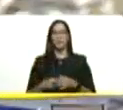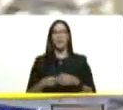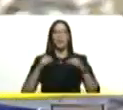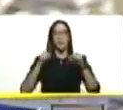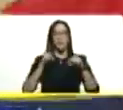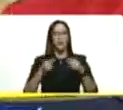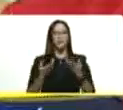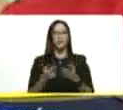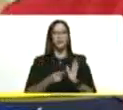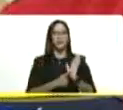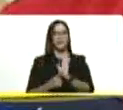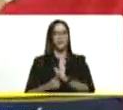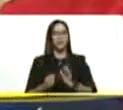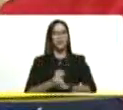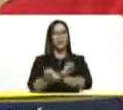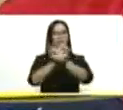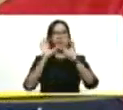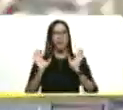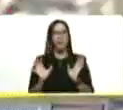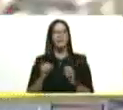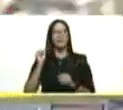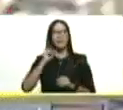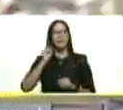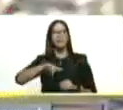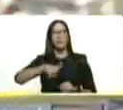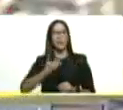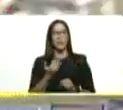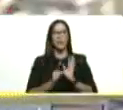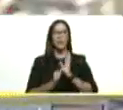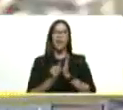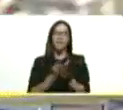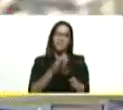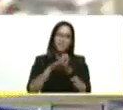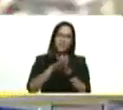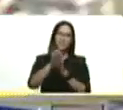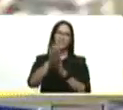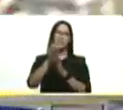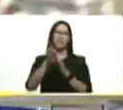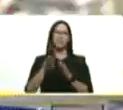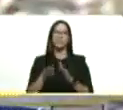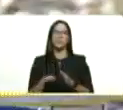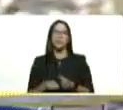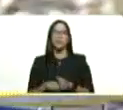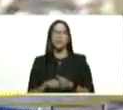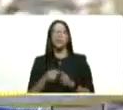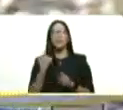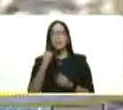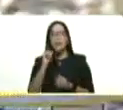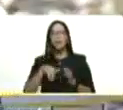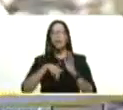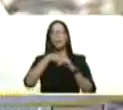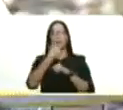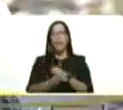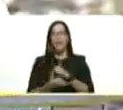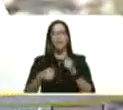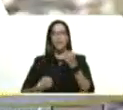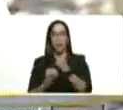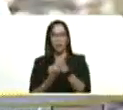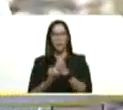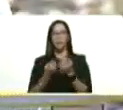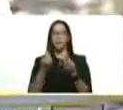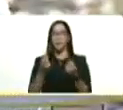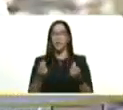una señal clara de que sí podemos avanzar. Y vamos ahora con un plan, con el apoyo y el